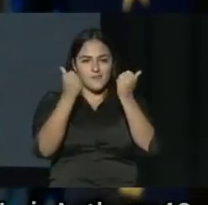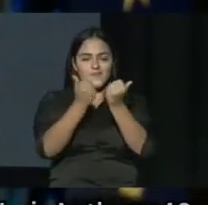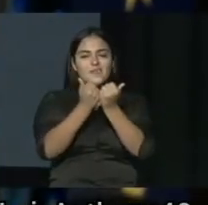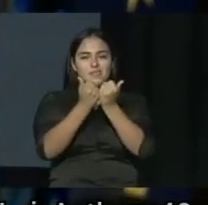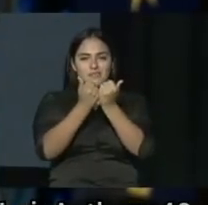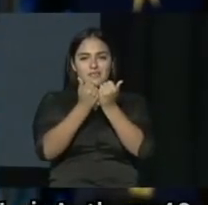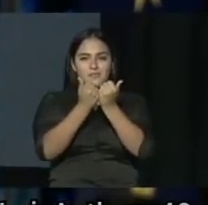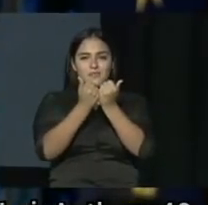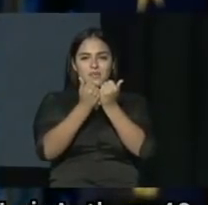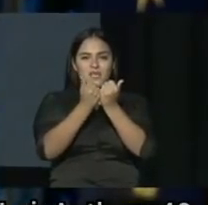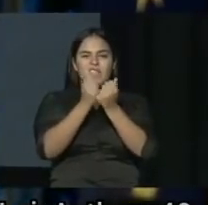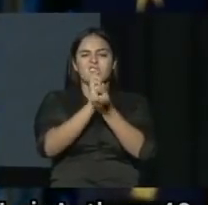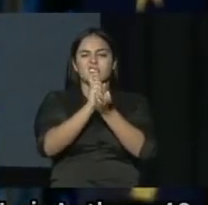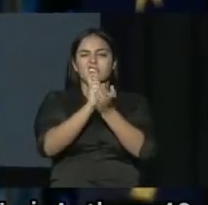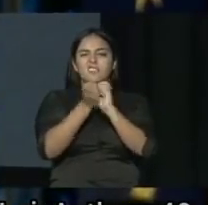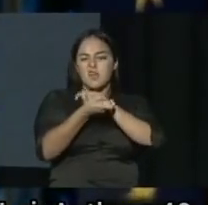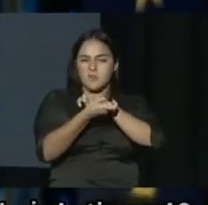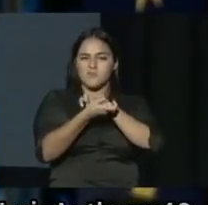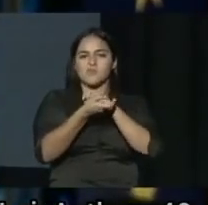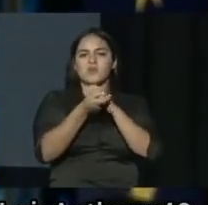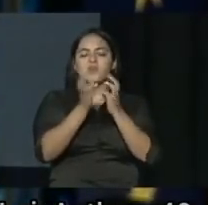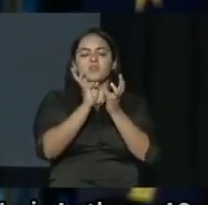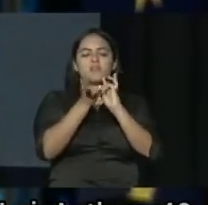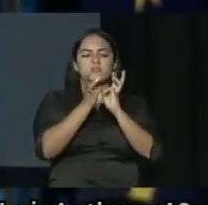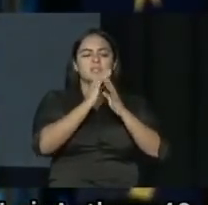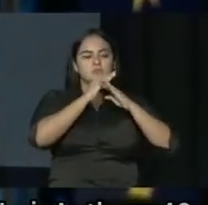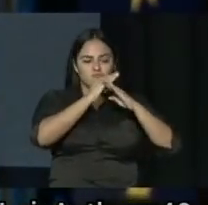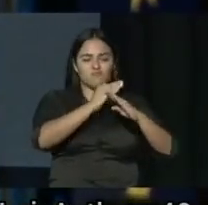las causas del cambio climático.